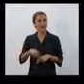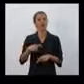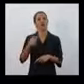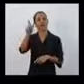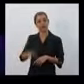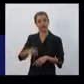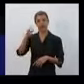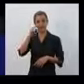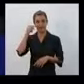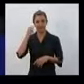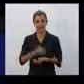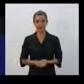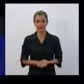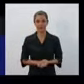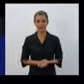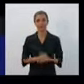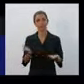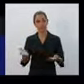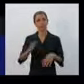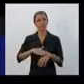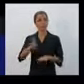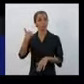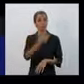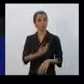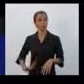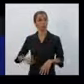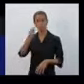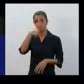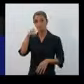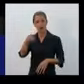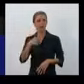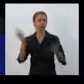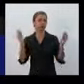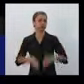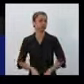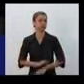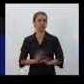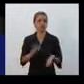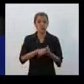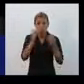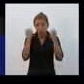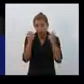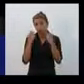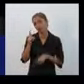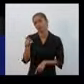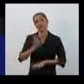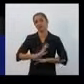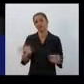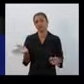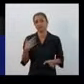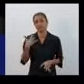un lugar donde el gobierno de macri fracasó rotundamente en la economía nunca entendió cómo funciona esto